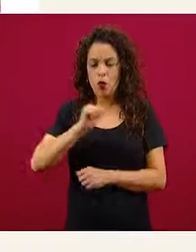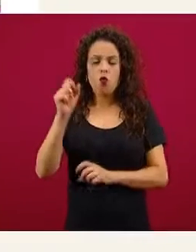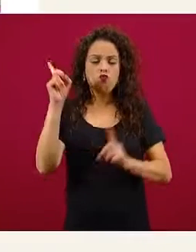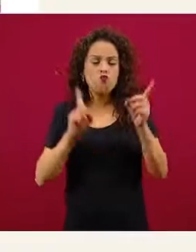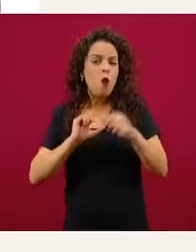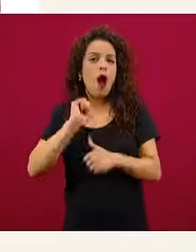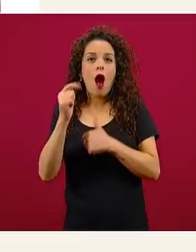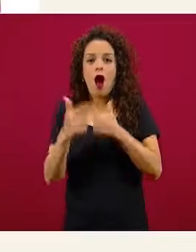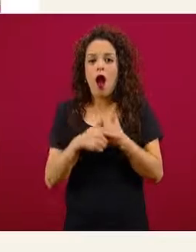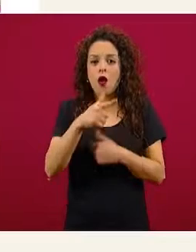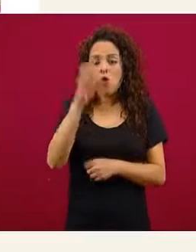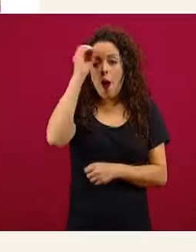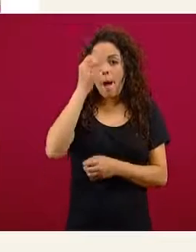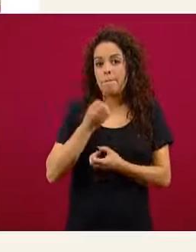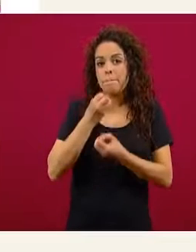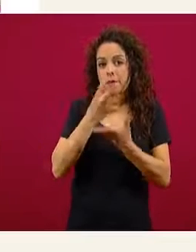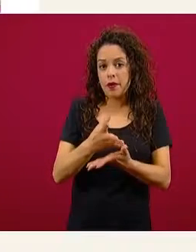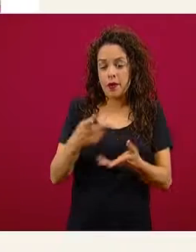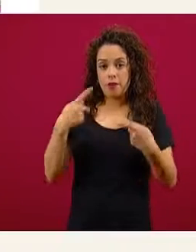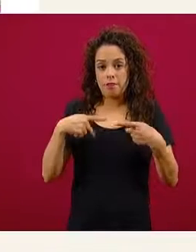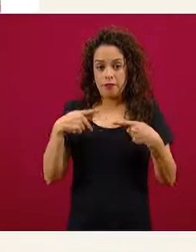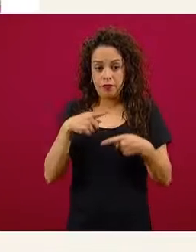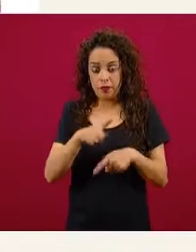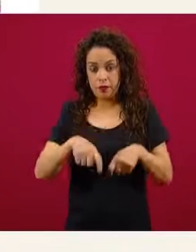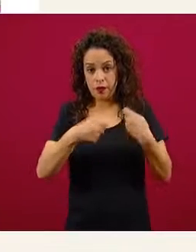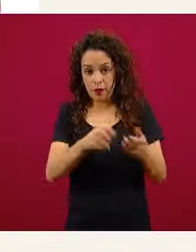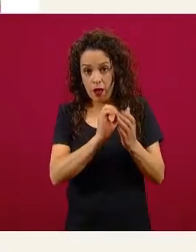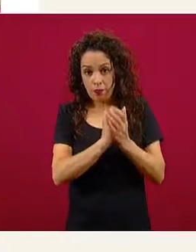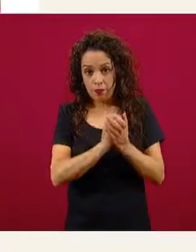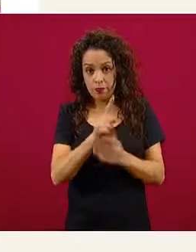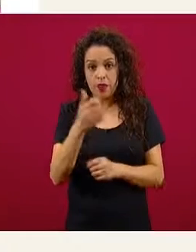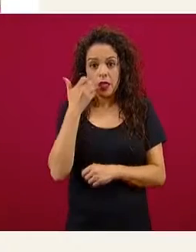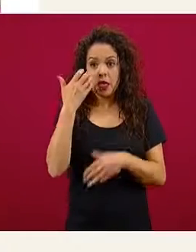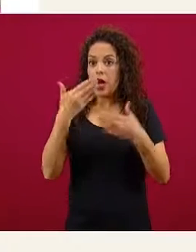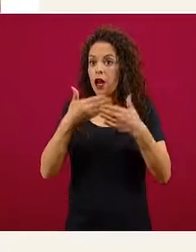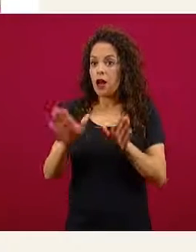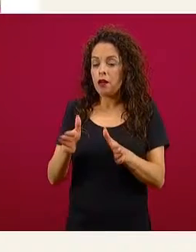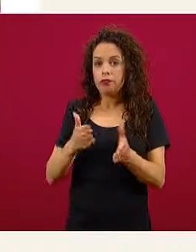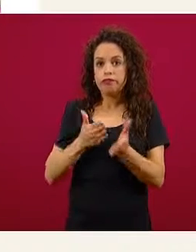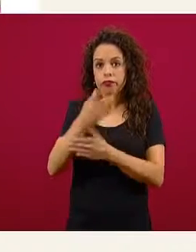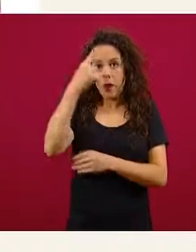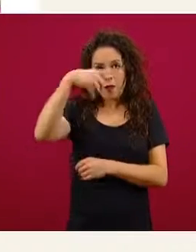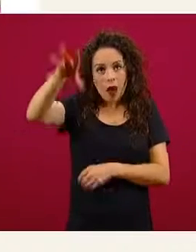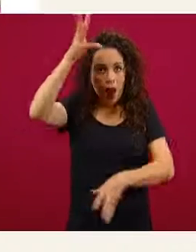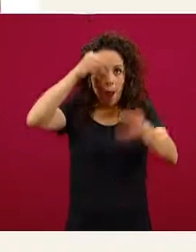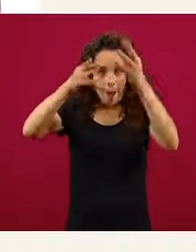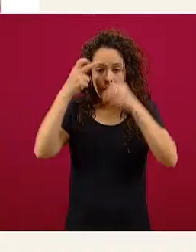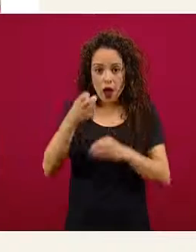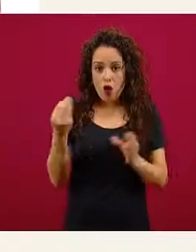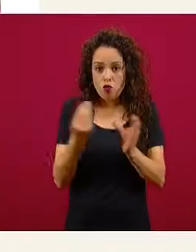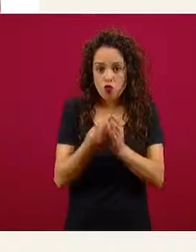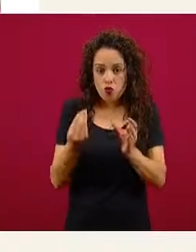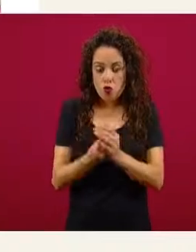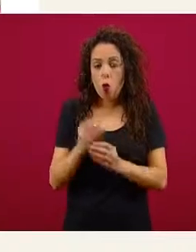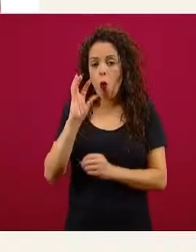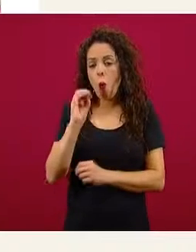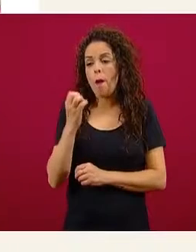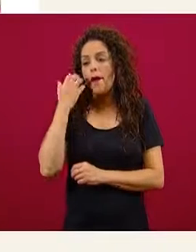tengan, las personas beneficiarias que quieran acceder a estos cursos o que quieran obtener un